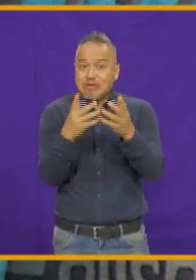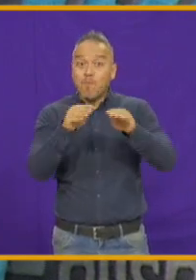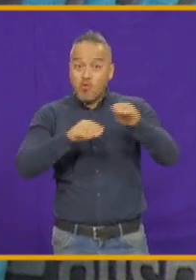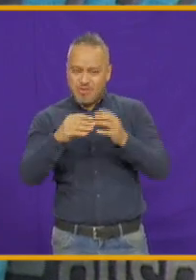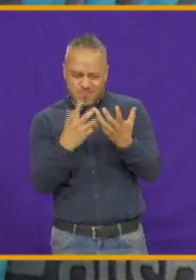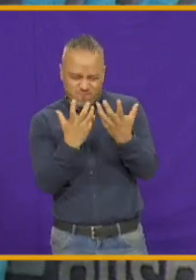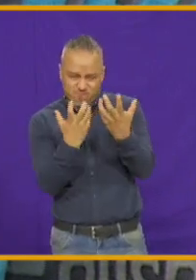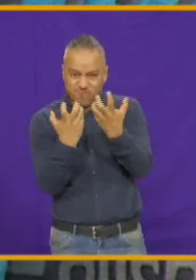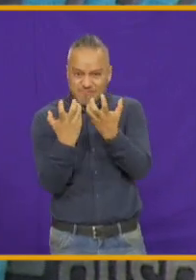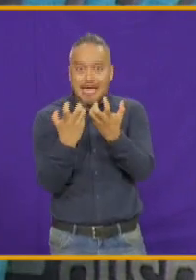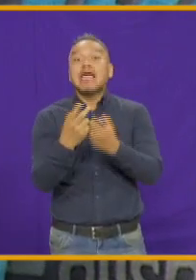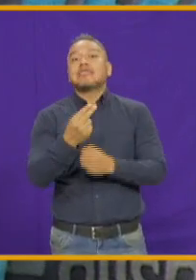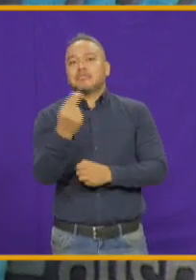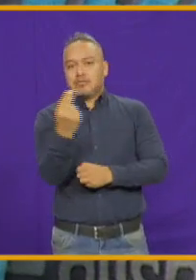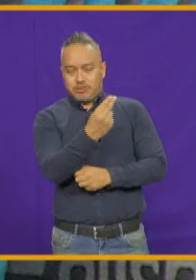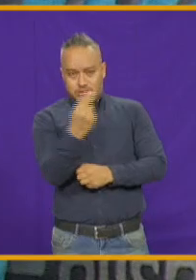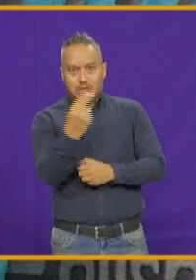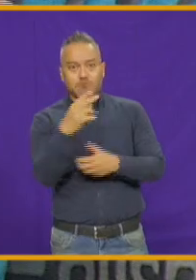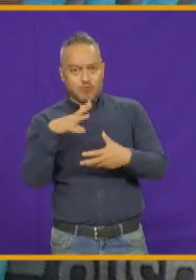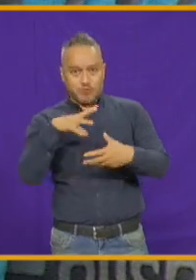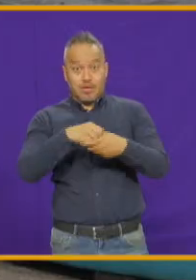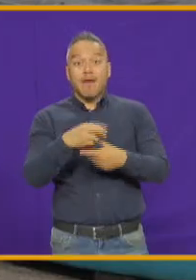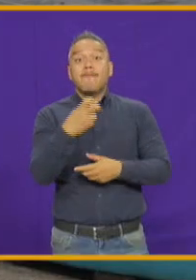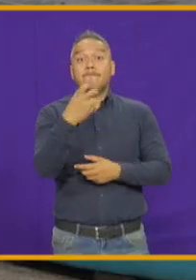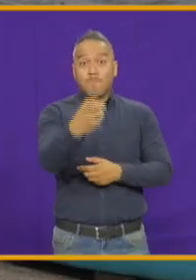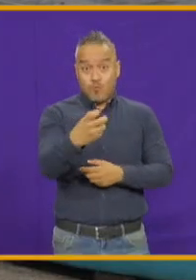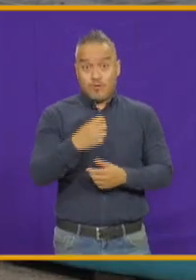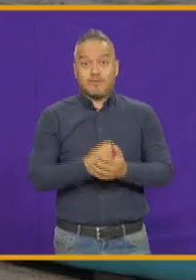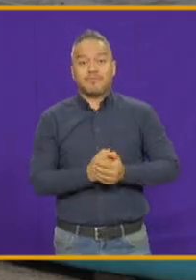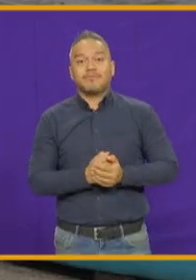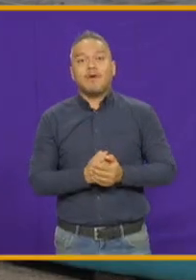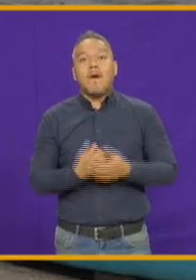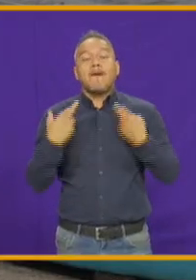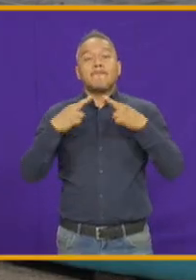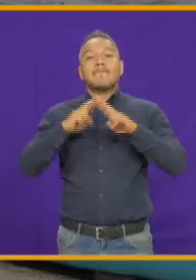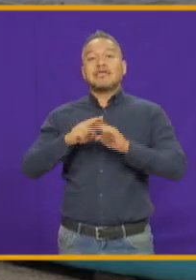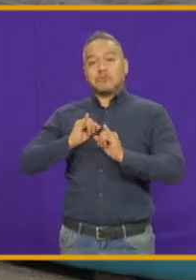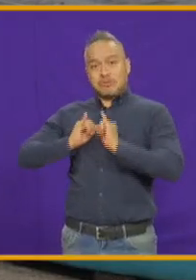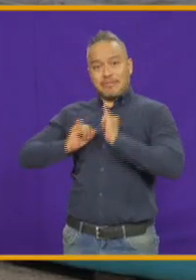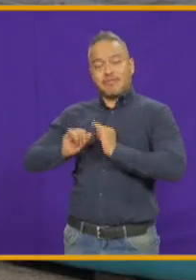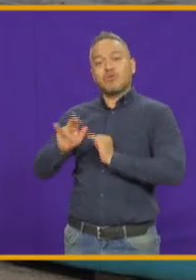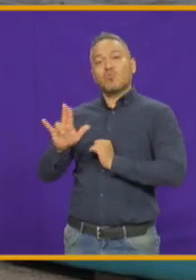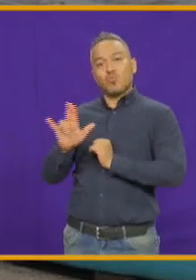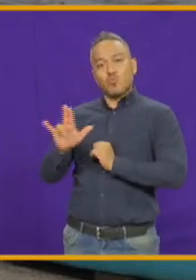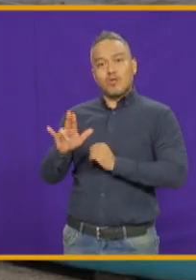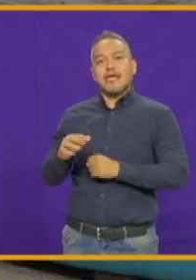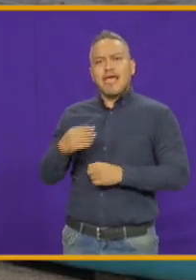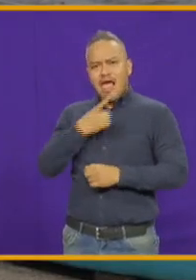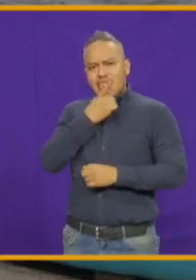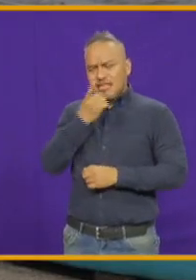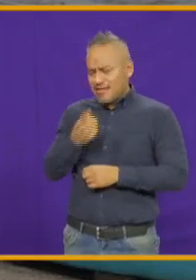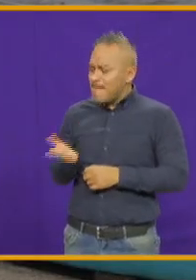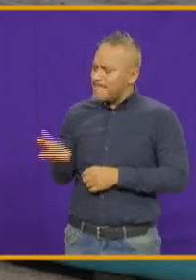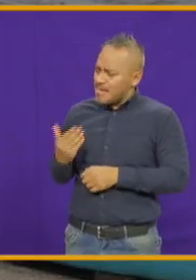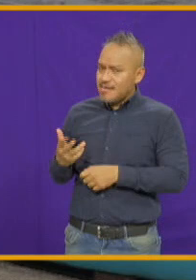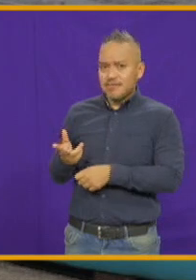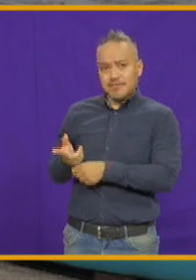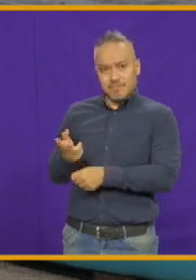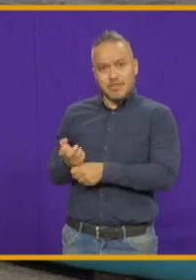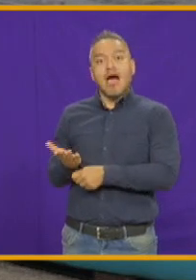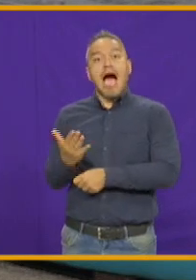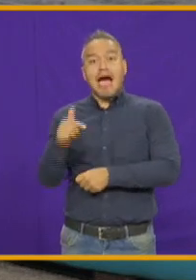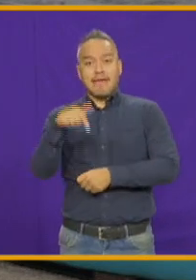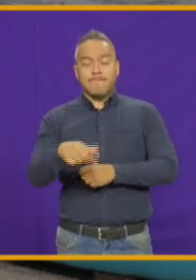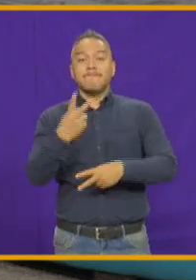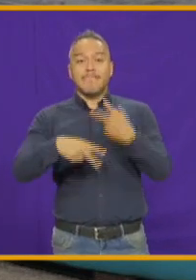inclusión por eso el compañero este al integrarse con nosotros en oficinas le planteamos y está muy contento